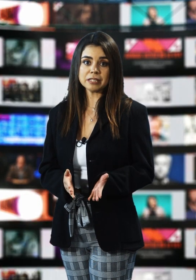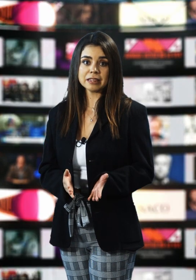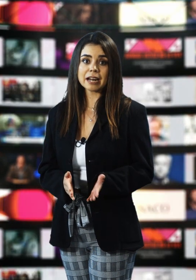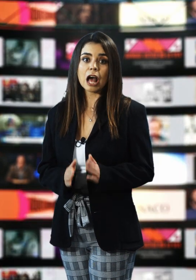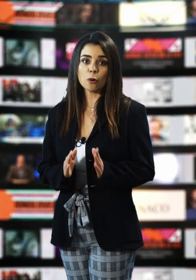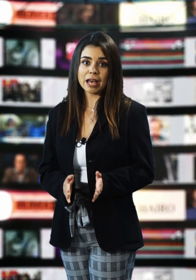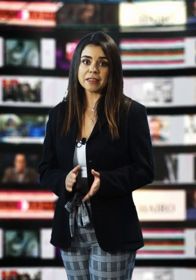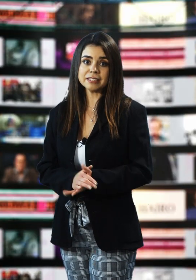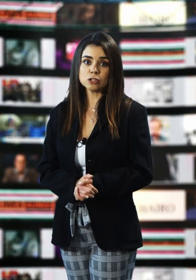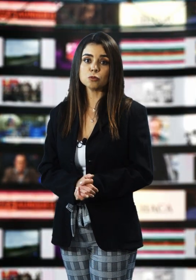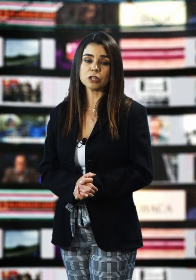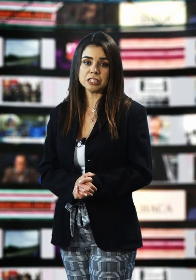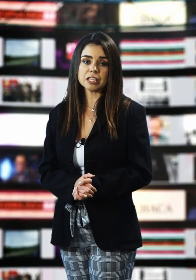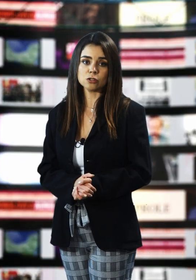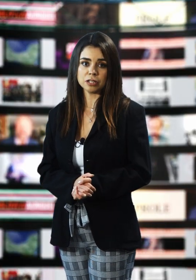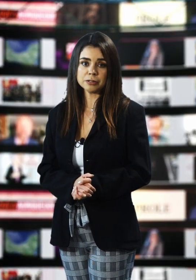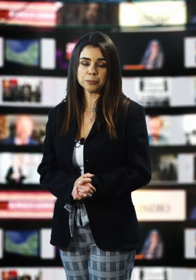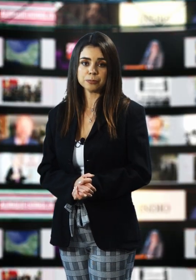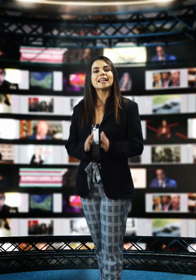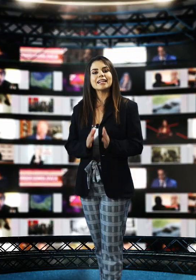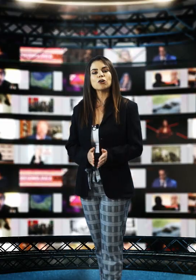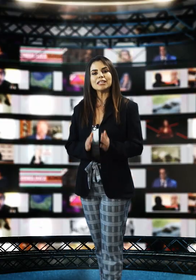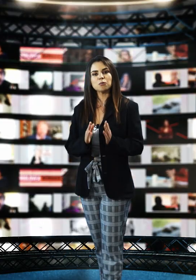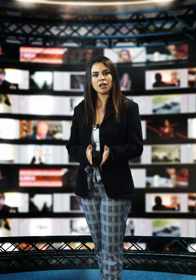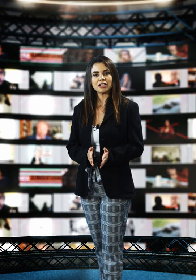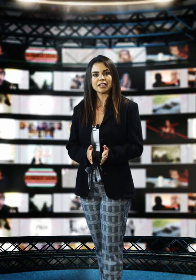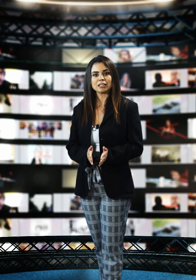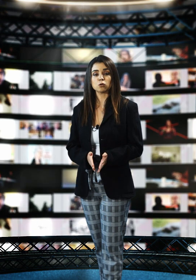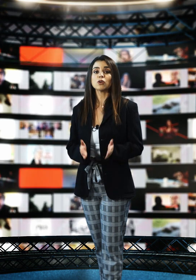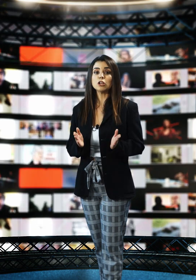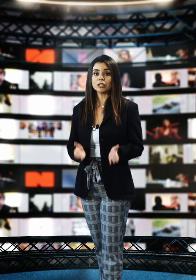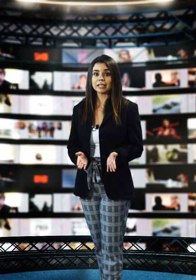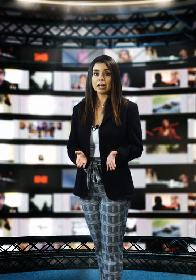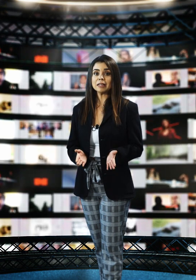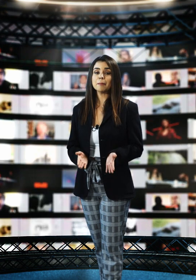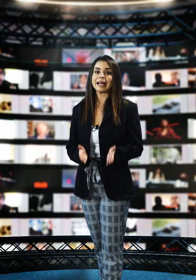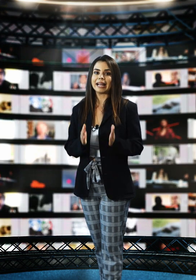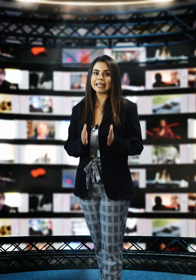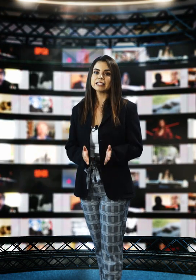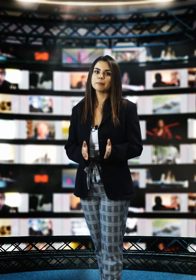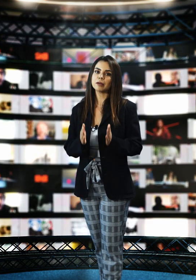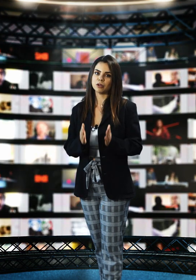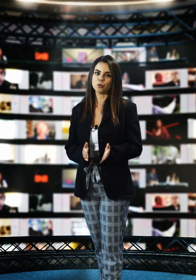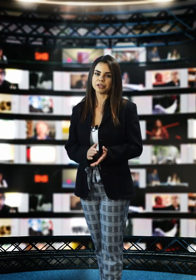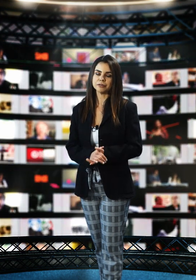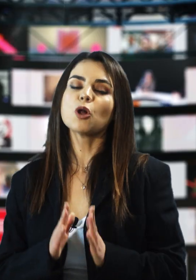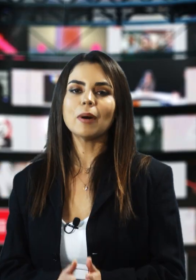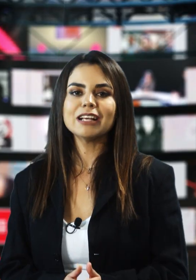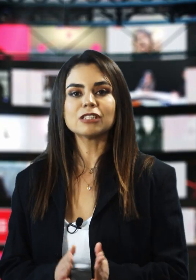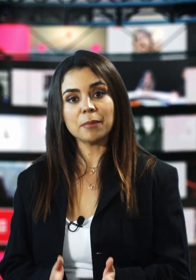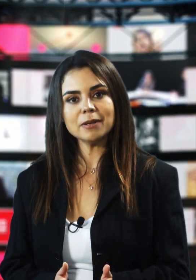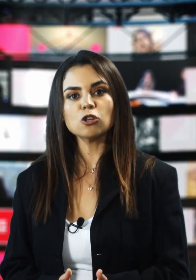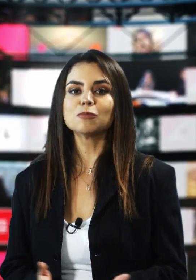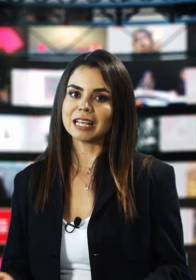puede presentar aunque haya descensos por distintas razones. Gatell dijo que sí pueden darse casos, y lo dice claramente para que la gente sepa que puede ocurrir. Pero